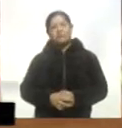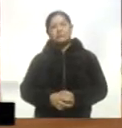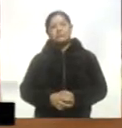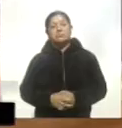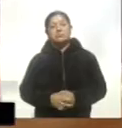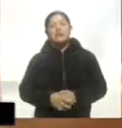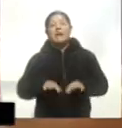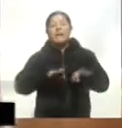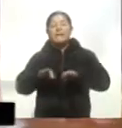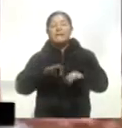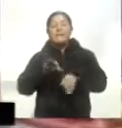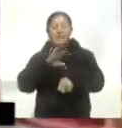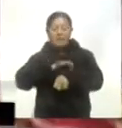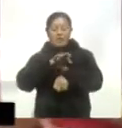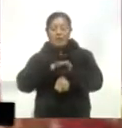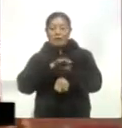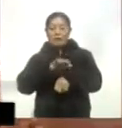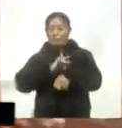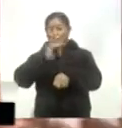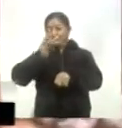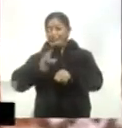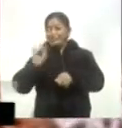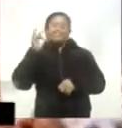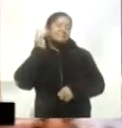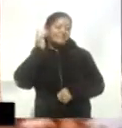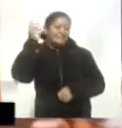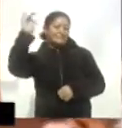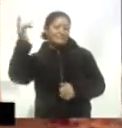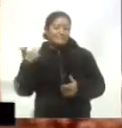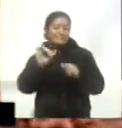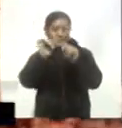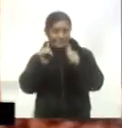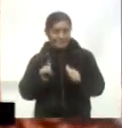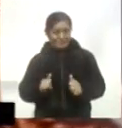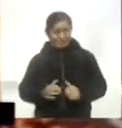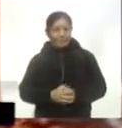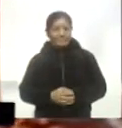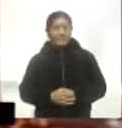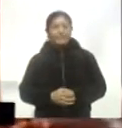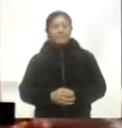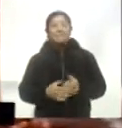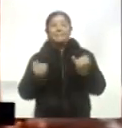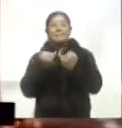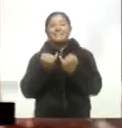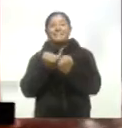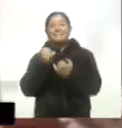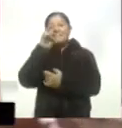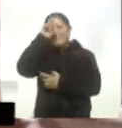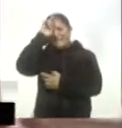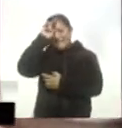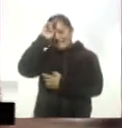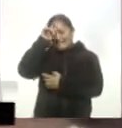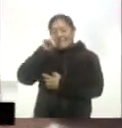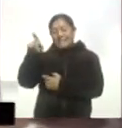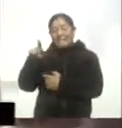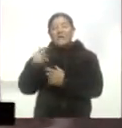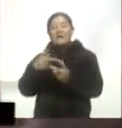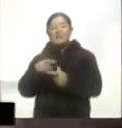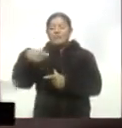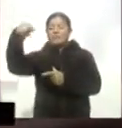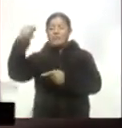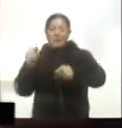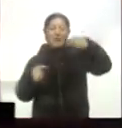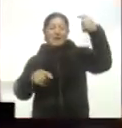Trabajo con joyería y bisutería artesanal, como elaborando luciérnagas, magueyes,